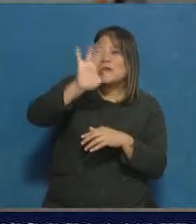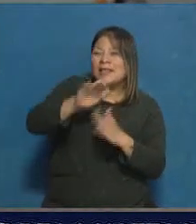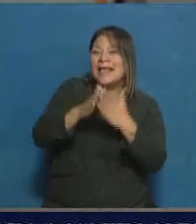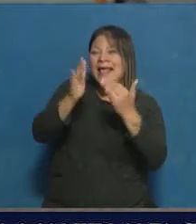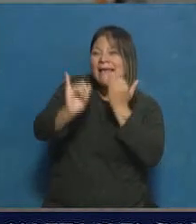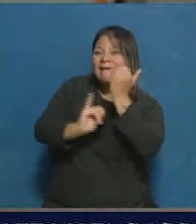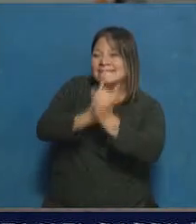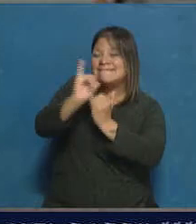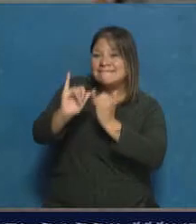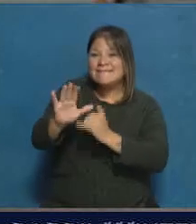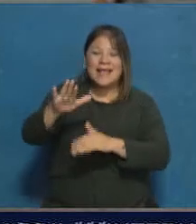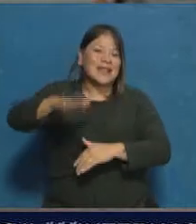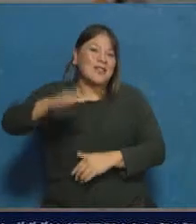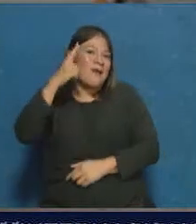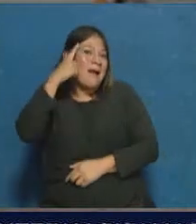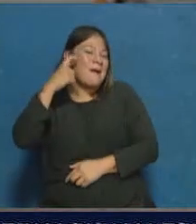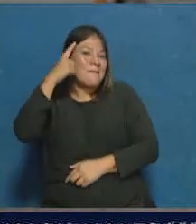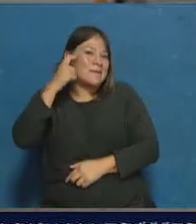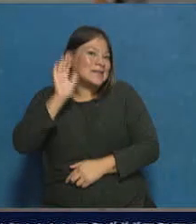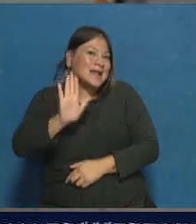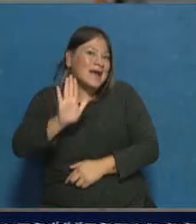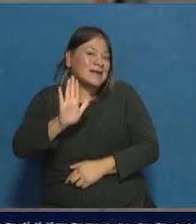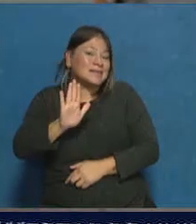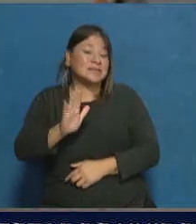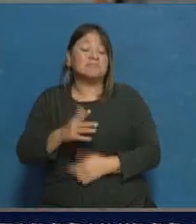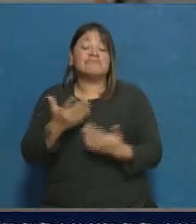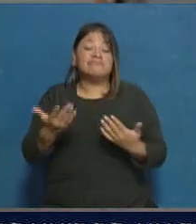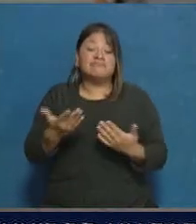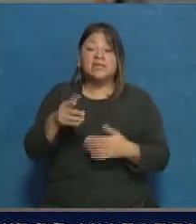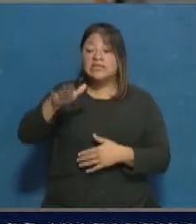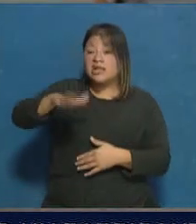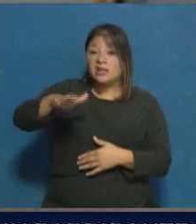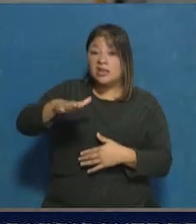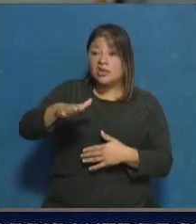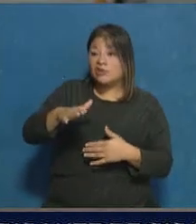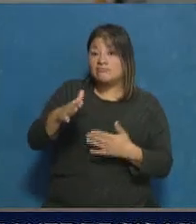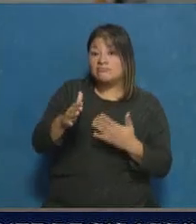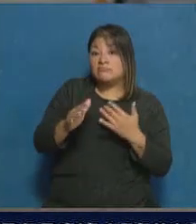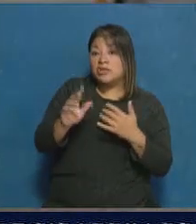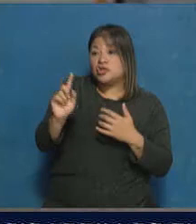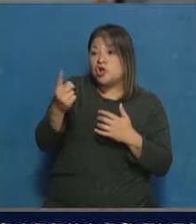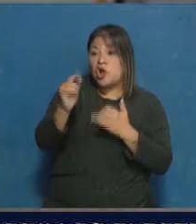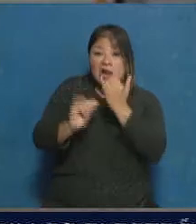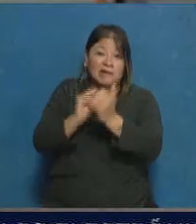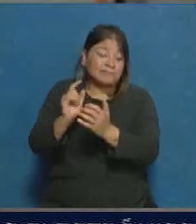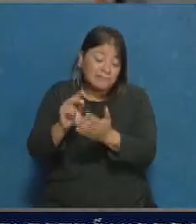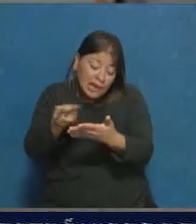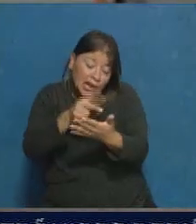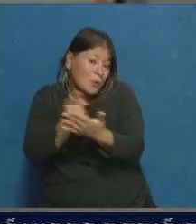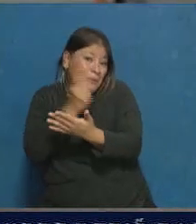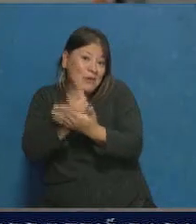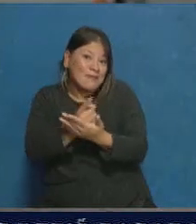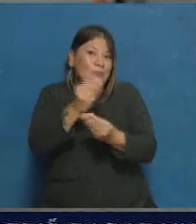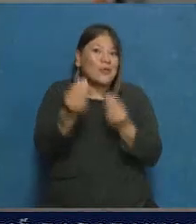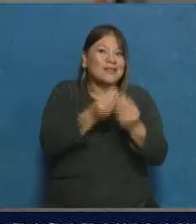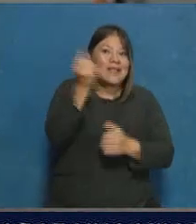bueno hace una virtud. Por lo tanto, no vamos a lograr que un chico aprenda a leer si no es leyendo. lo tenemos que hacer en la casa, lo tenemos